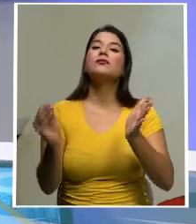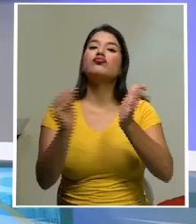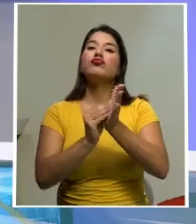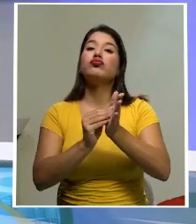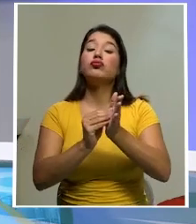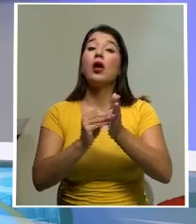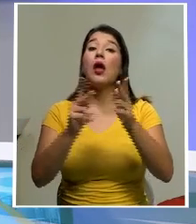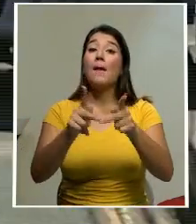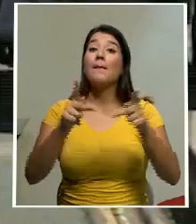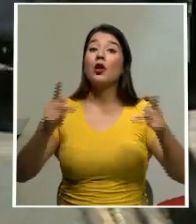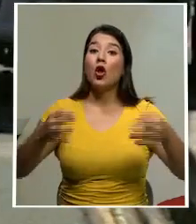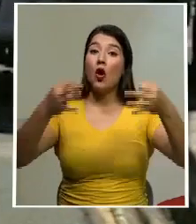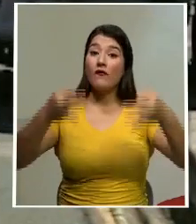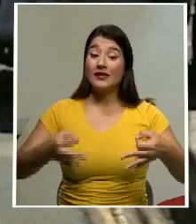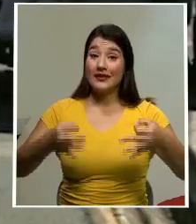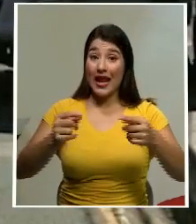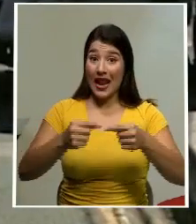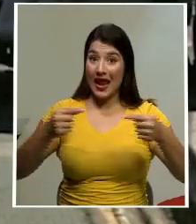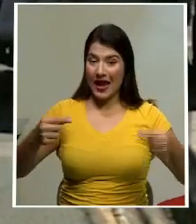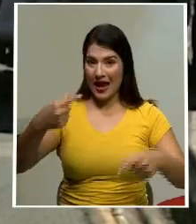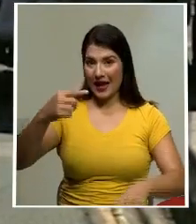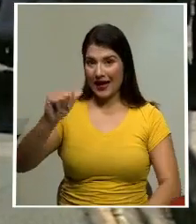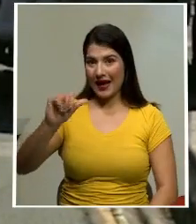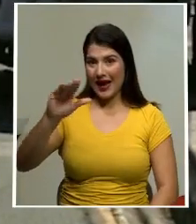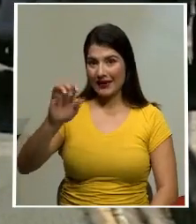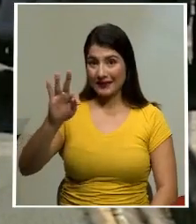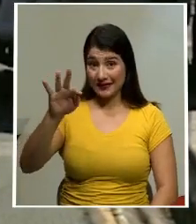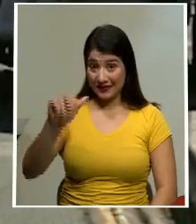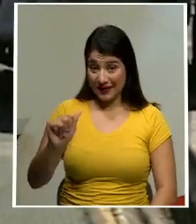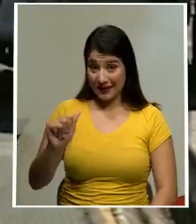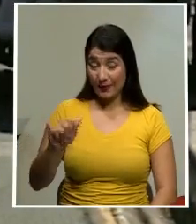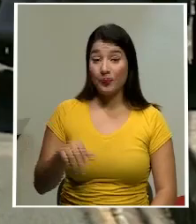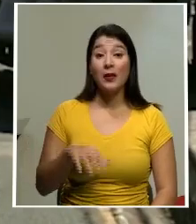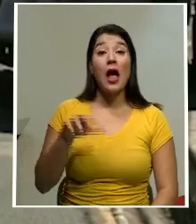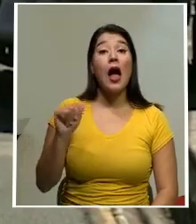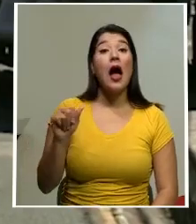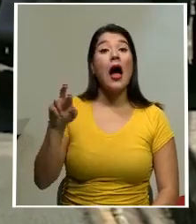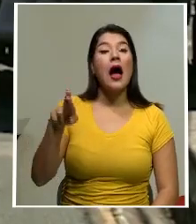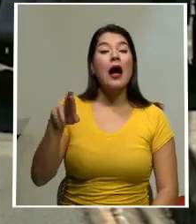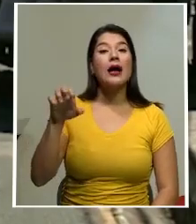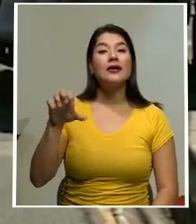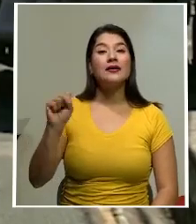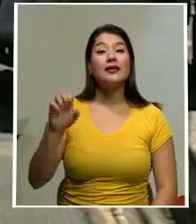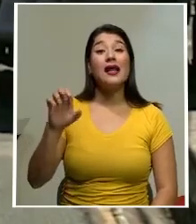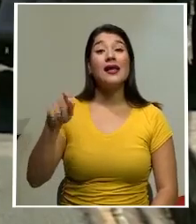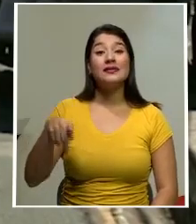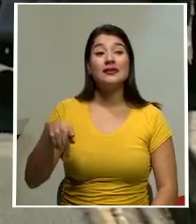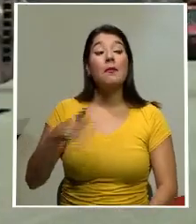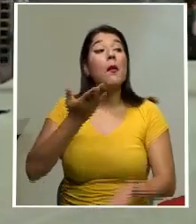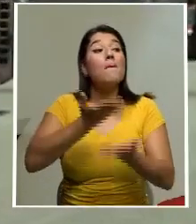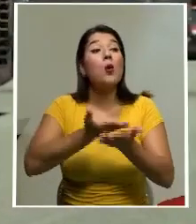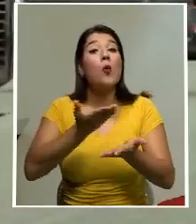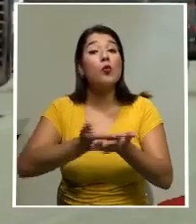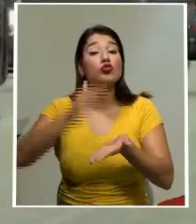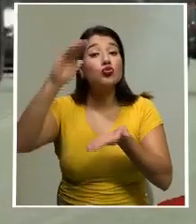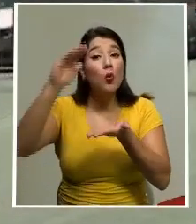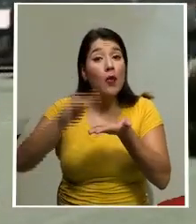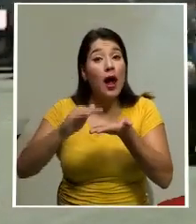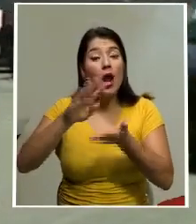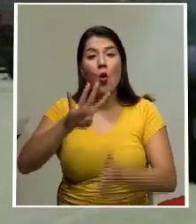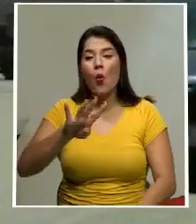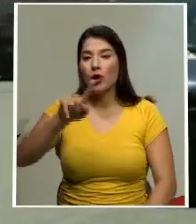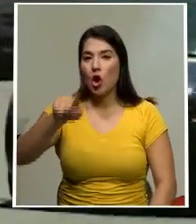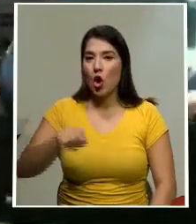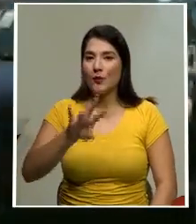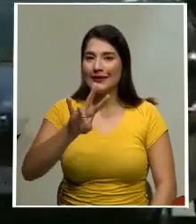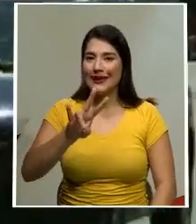Gaceta. La Autoridad Reguladora de los Servicios Públicos ARECEP propuso una rebaja a nivel nacional de un